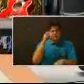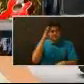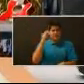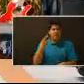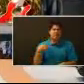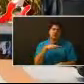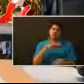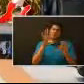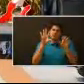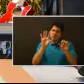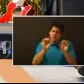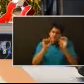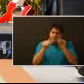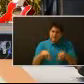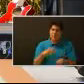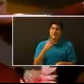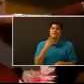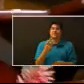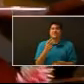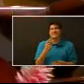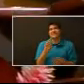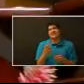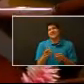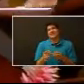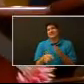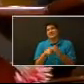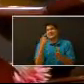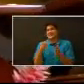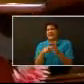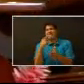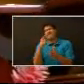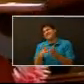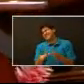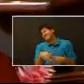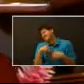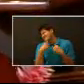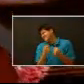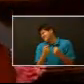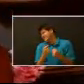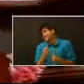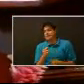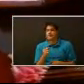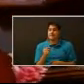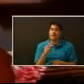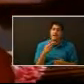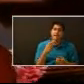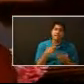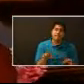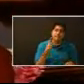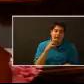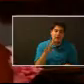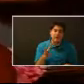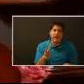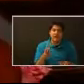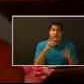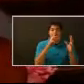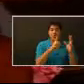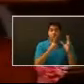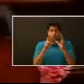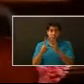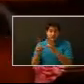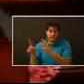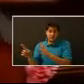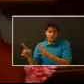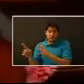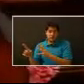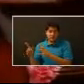ay Dios mío, pero es que a veces cuesta. Pero mire, los discípulos, los apóstoles, cuando el Señor vino y les